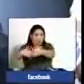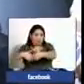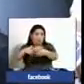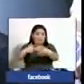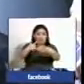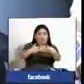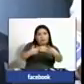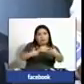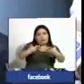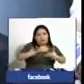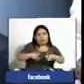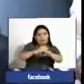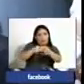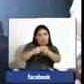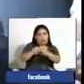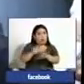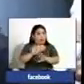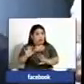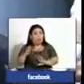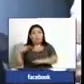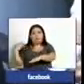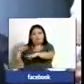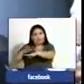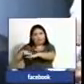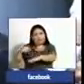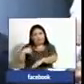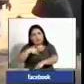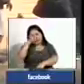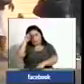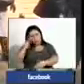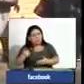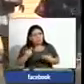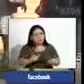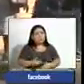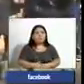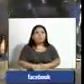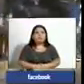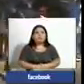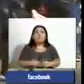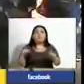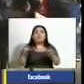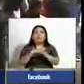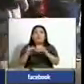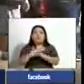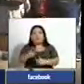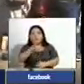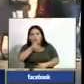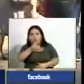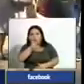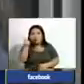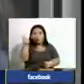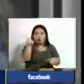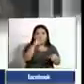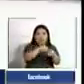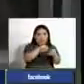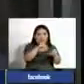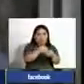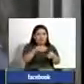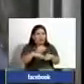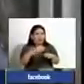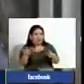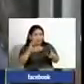cuando nosotros llegamos, han resuelto de inmediato en favor de los trabajadores. También hay reportes que agencias bancarias están